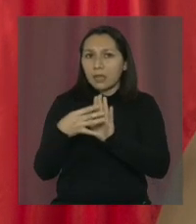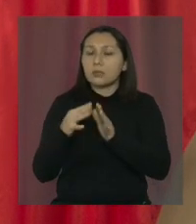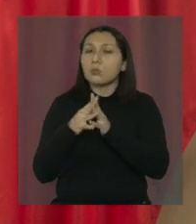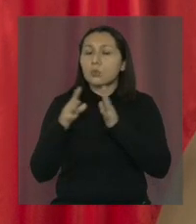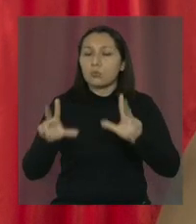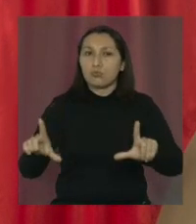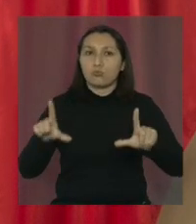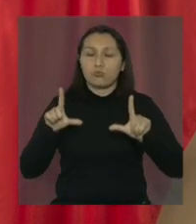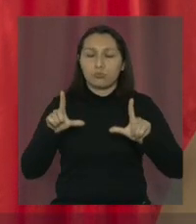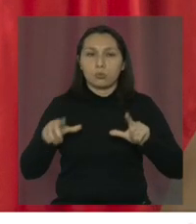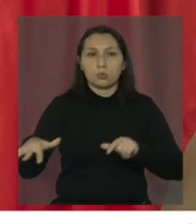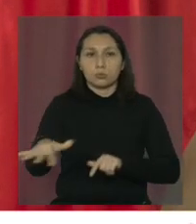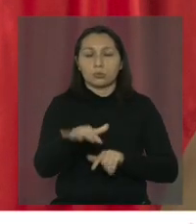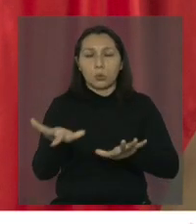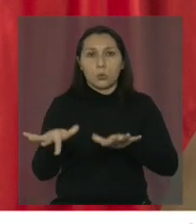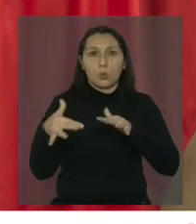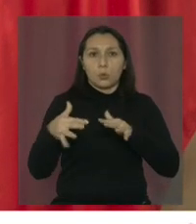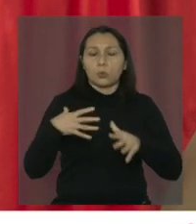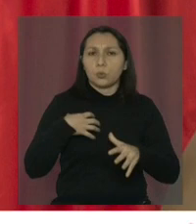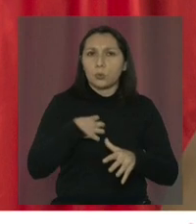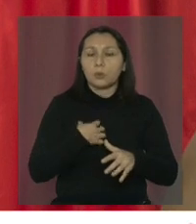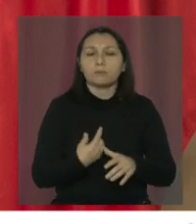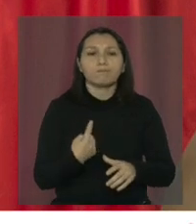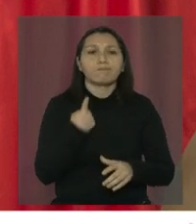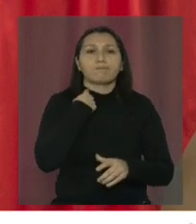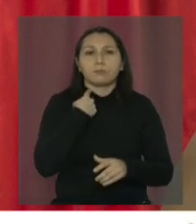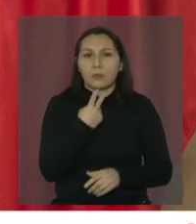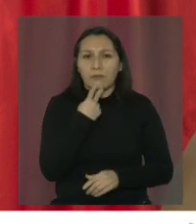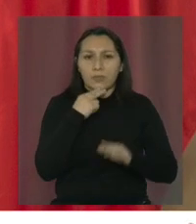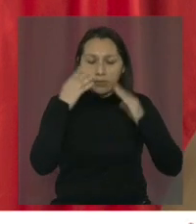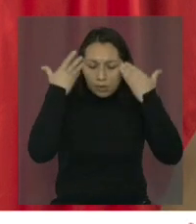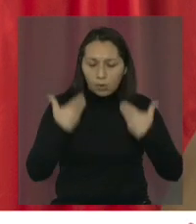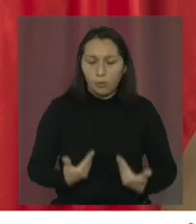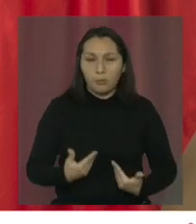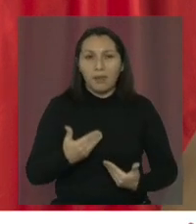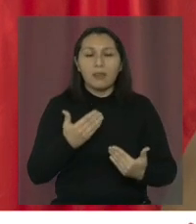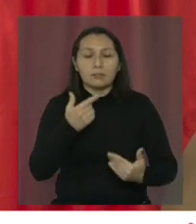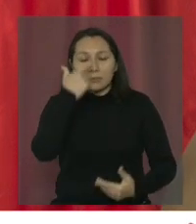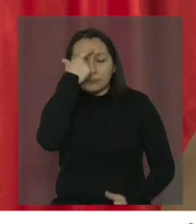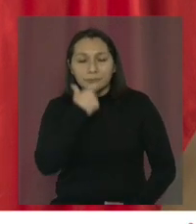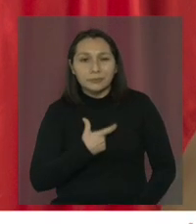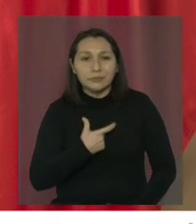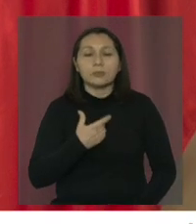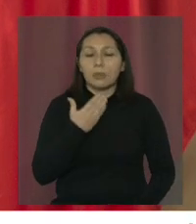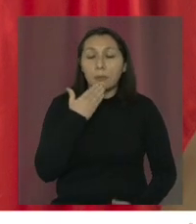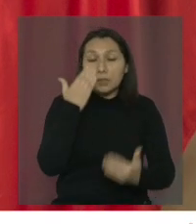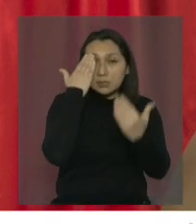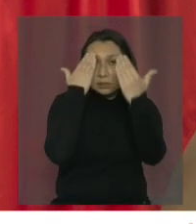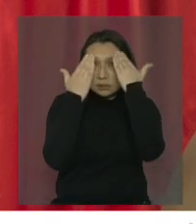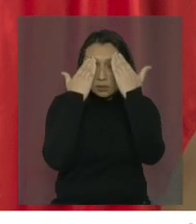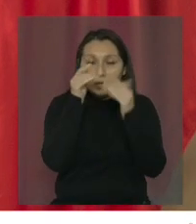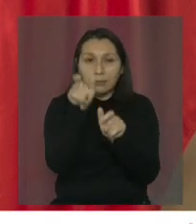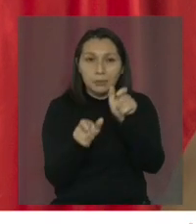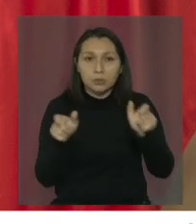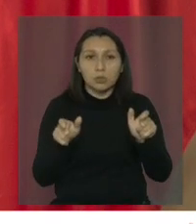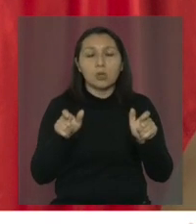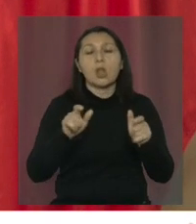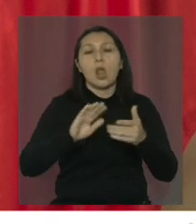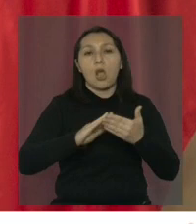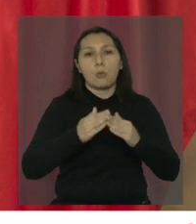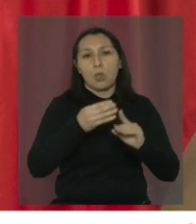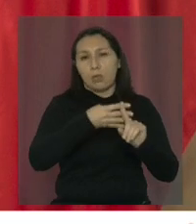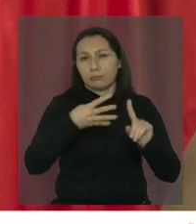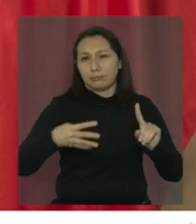tanta connotación sociales que afectan la vida y la integridad física y psíquica de las personas de la comunidad